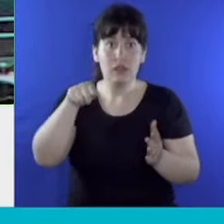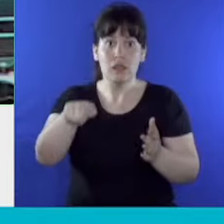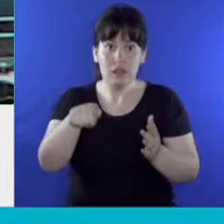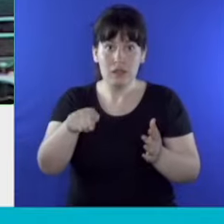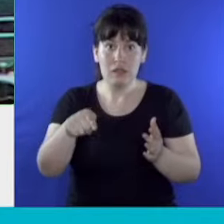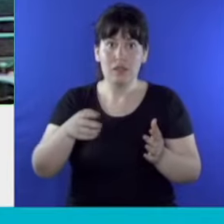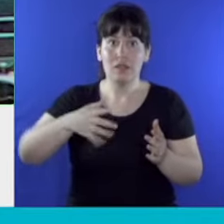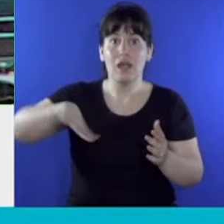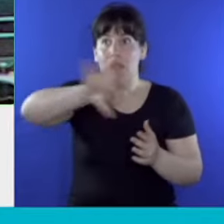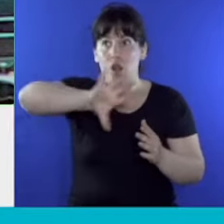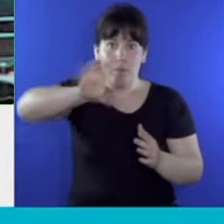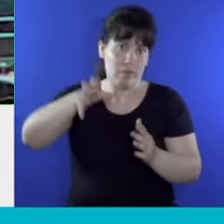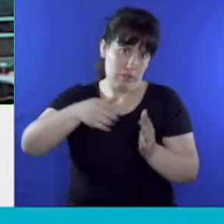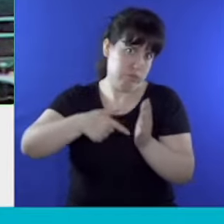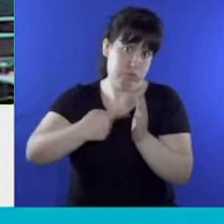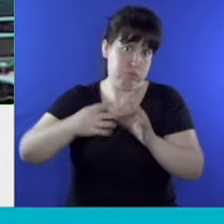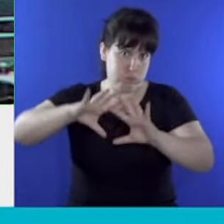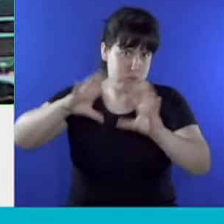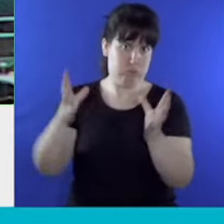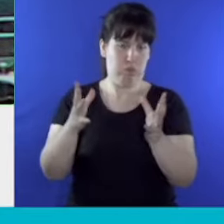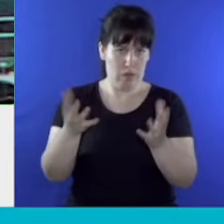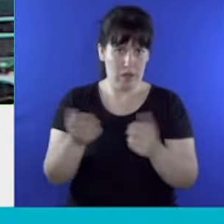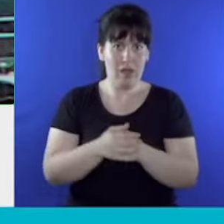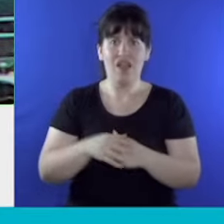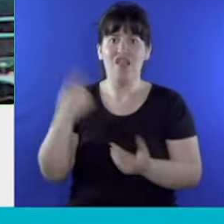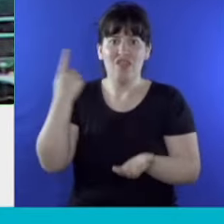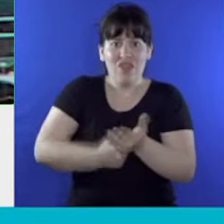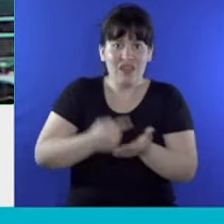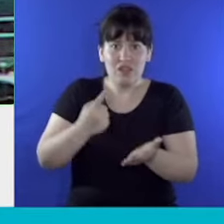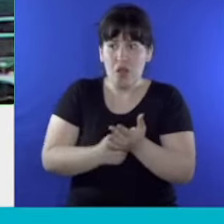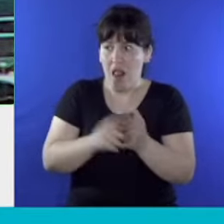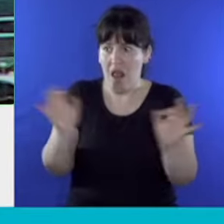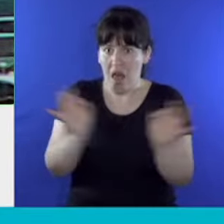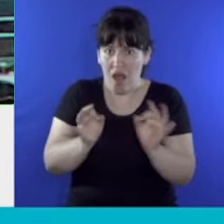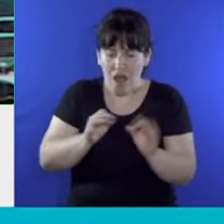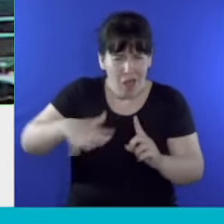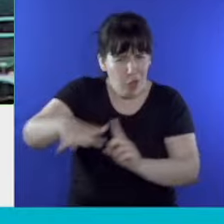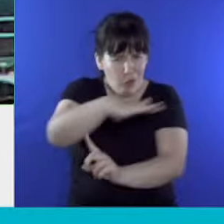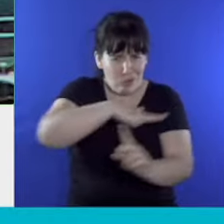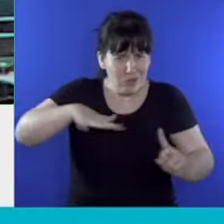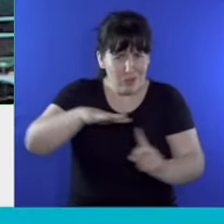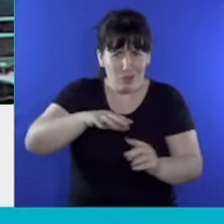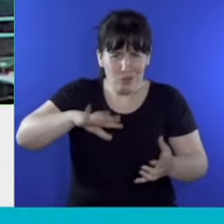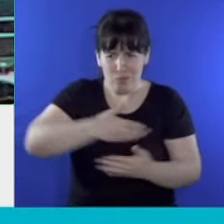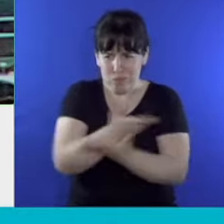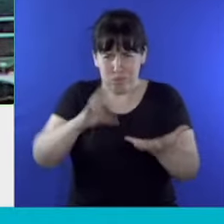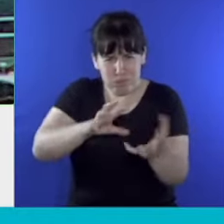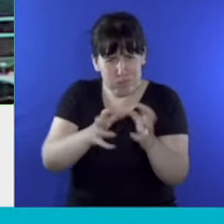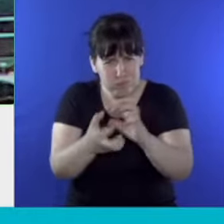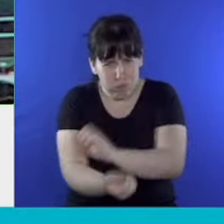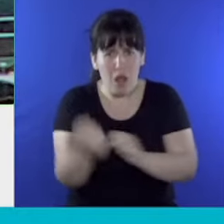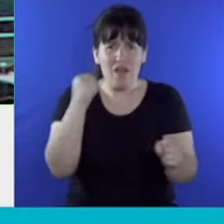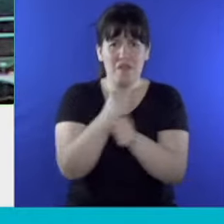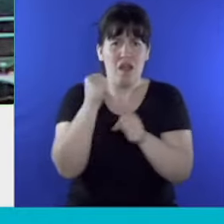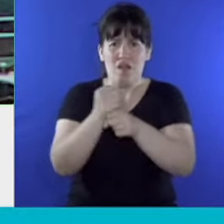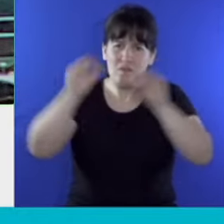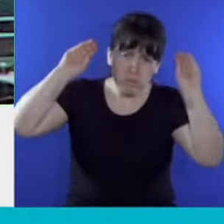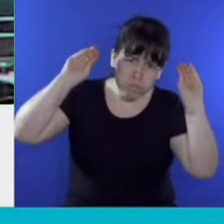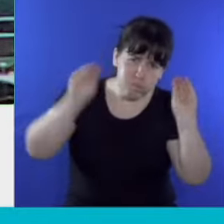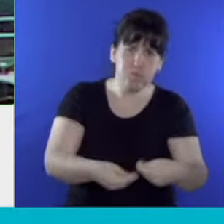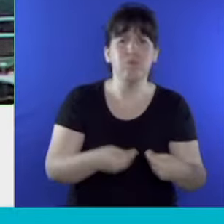demográficamente más grande de la Argentina no tome decisiones en un contexto de empobrecimiento colectivo, de destrucción del trabajo,